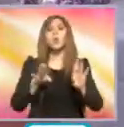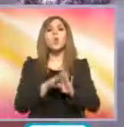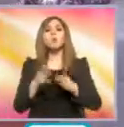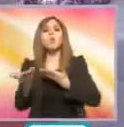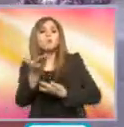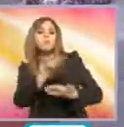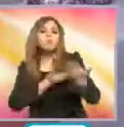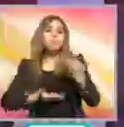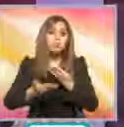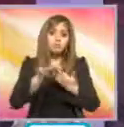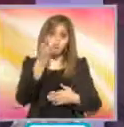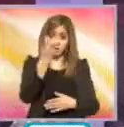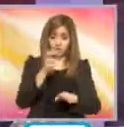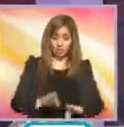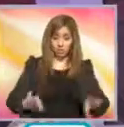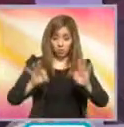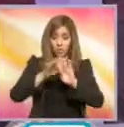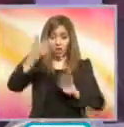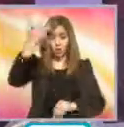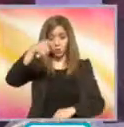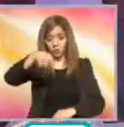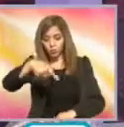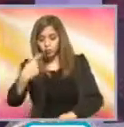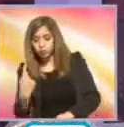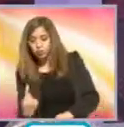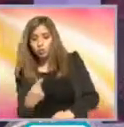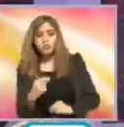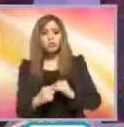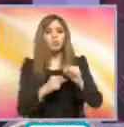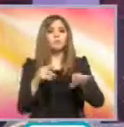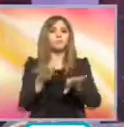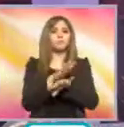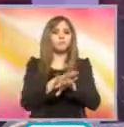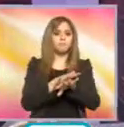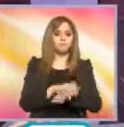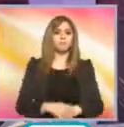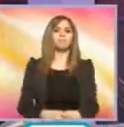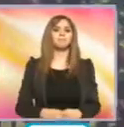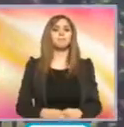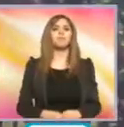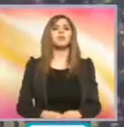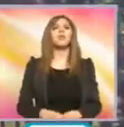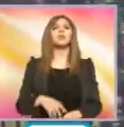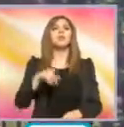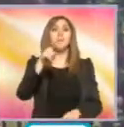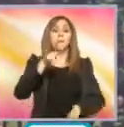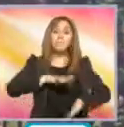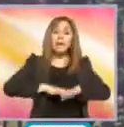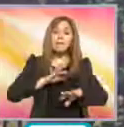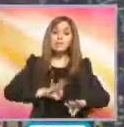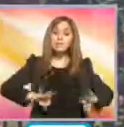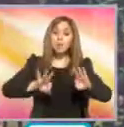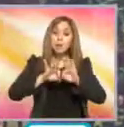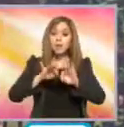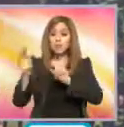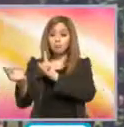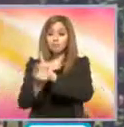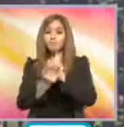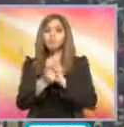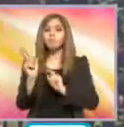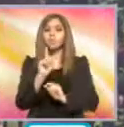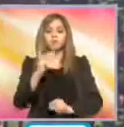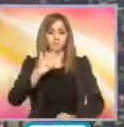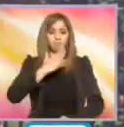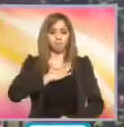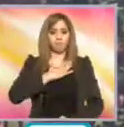aplicas? importante y Sí. como tú desde chiquitos, pues ahí vas Y la relación más importante es la que tienes contigo. contigo mismo. Contigo mismo. Así que esa